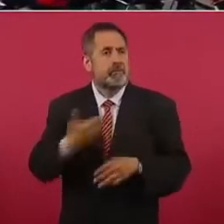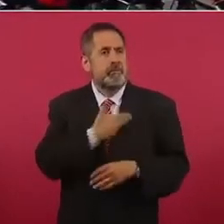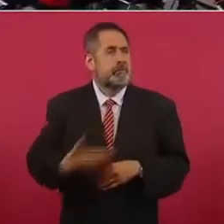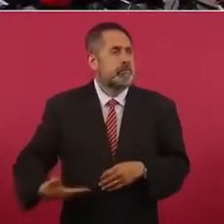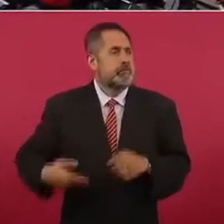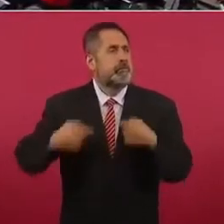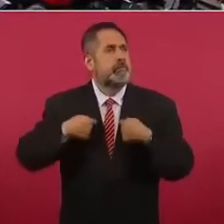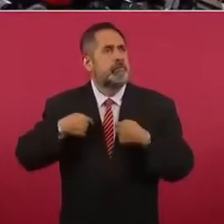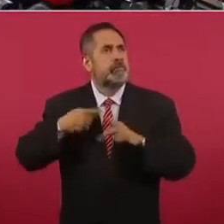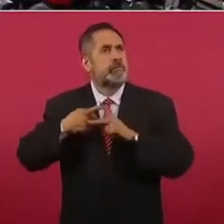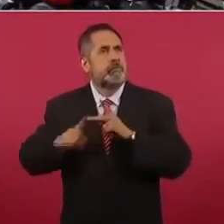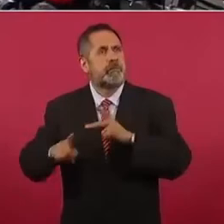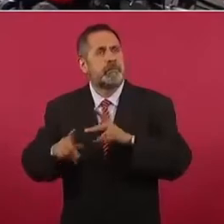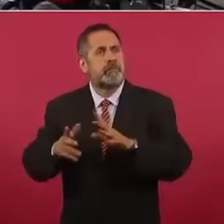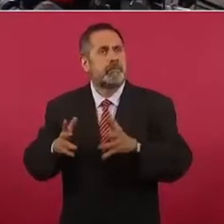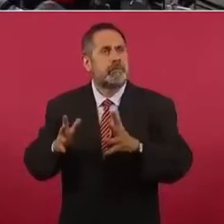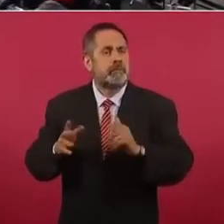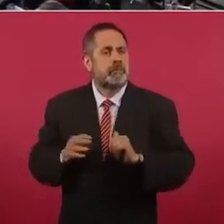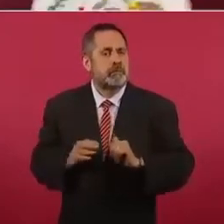estaban